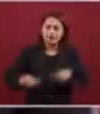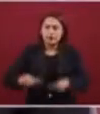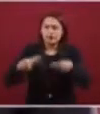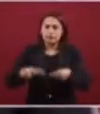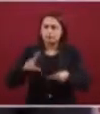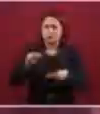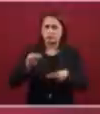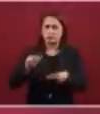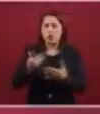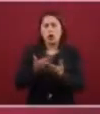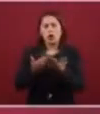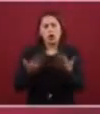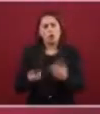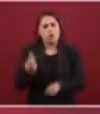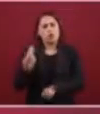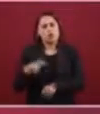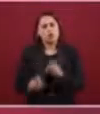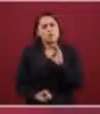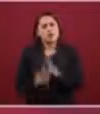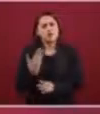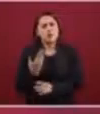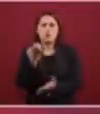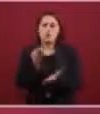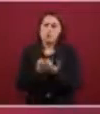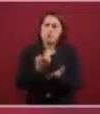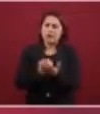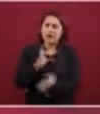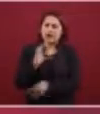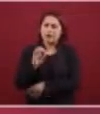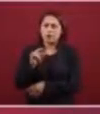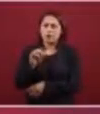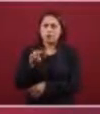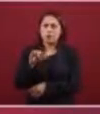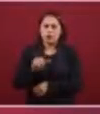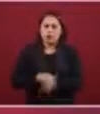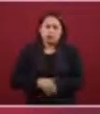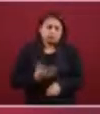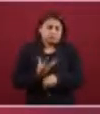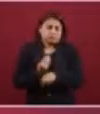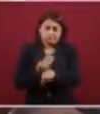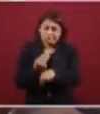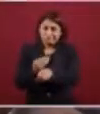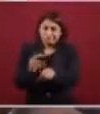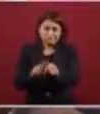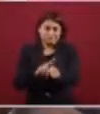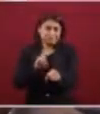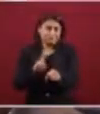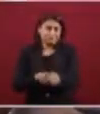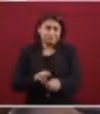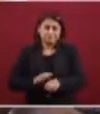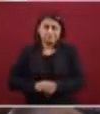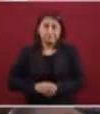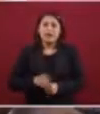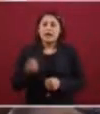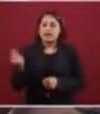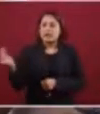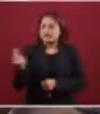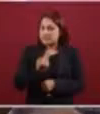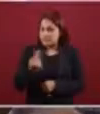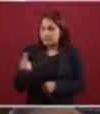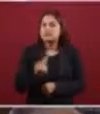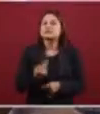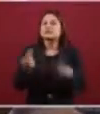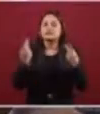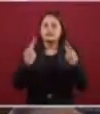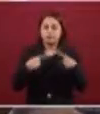llama Economía. Entonces, evidentemente necesitamos personal, porque estamos hablando de que el